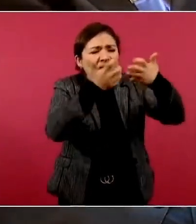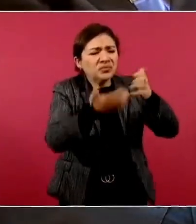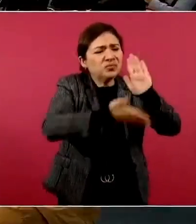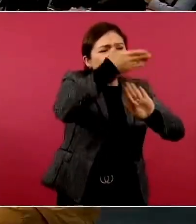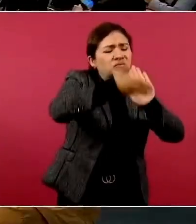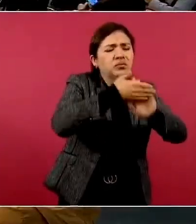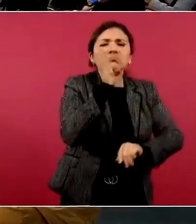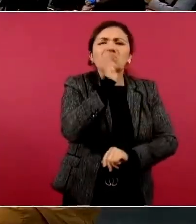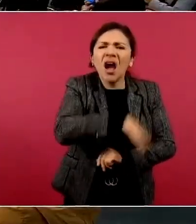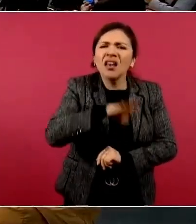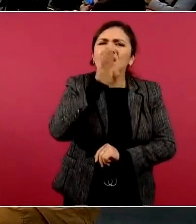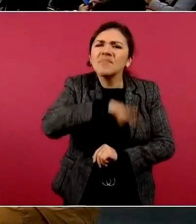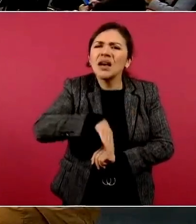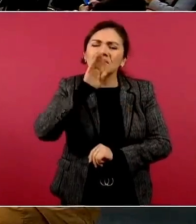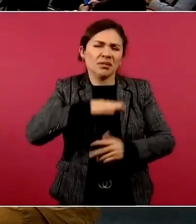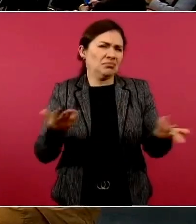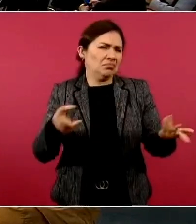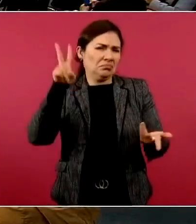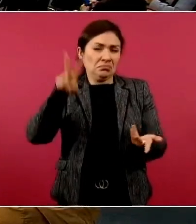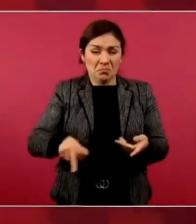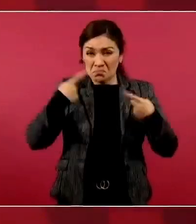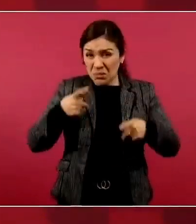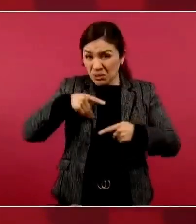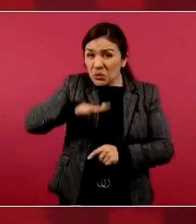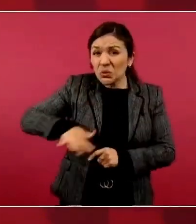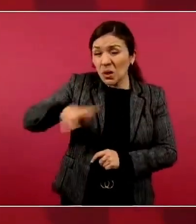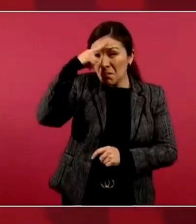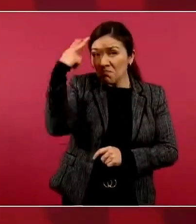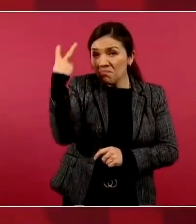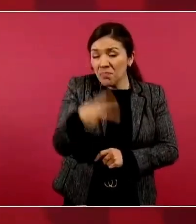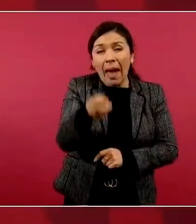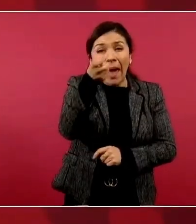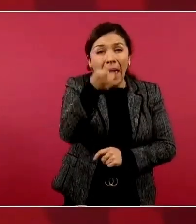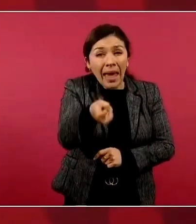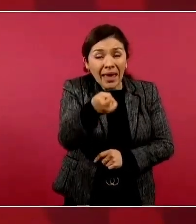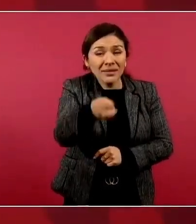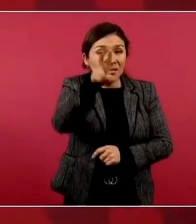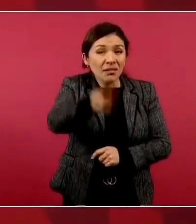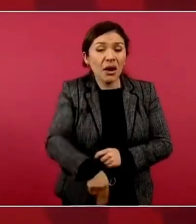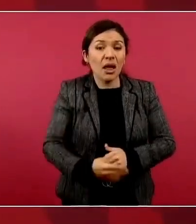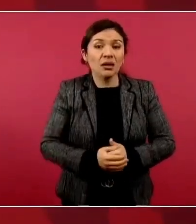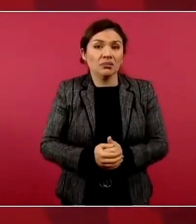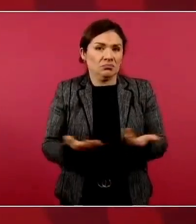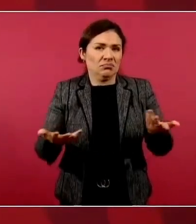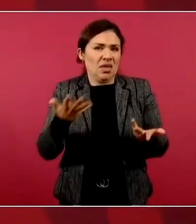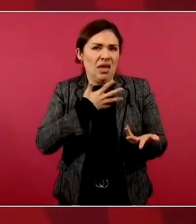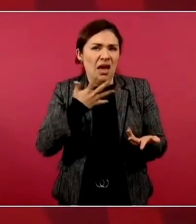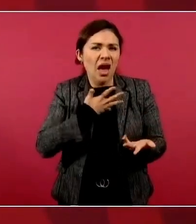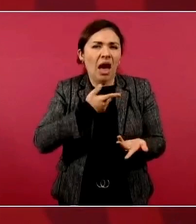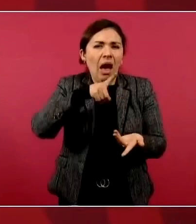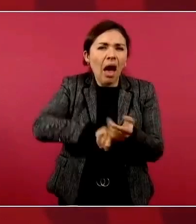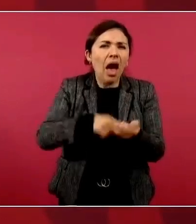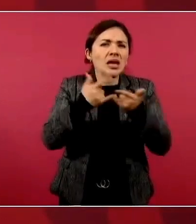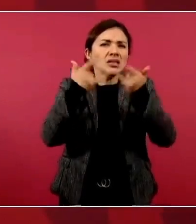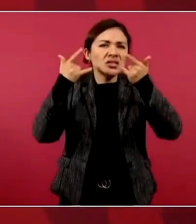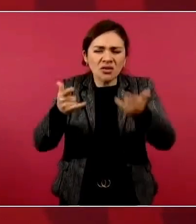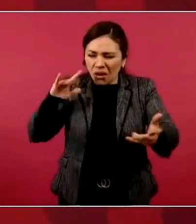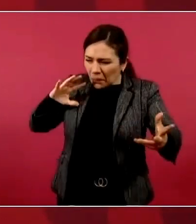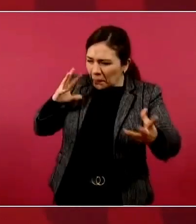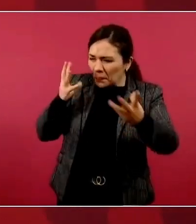no, el pueblo de México, precisamente por todos esos antecedentes